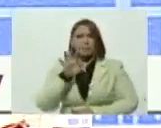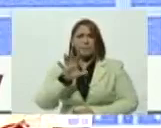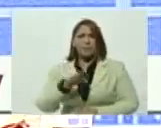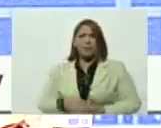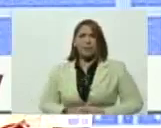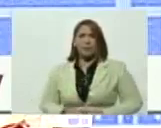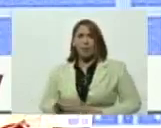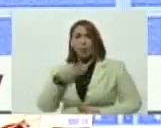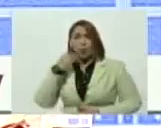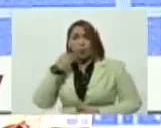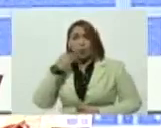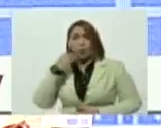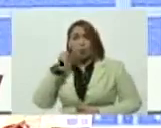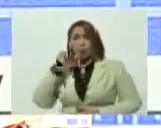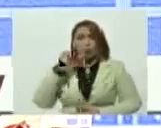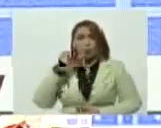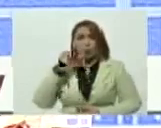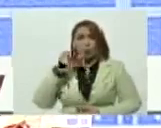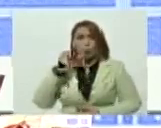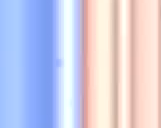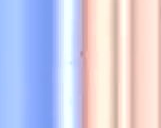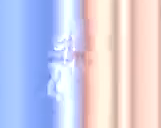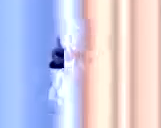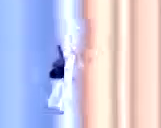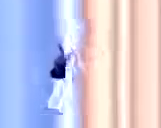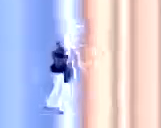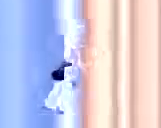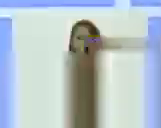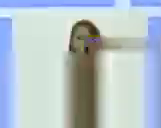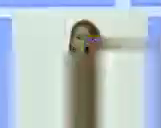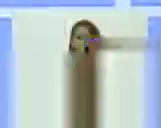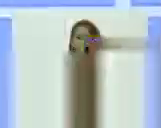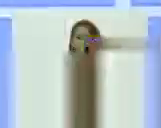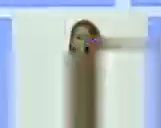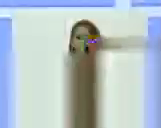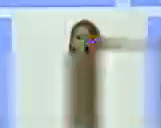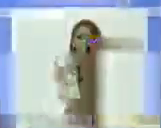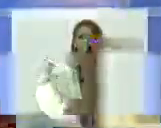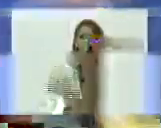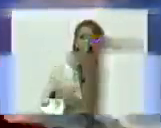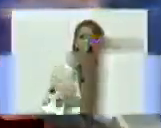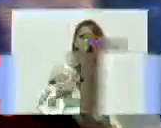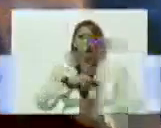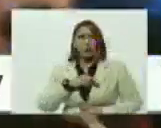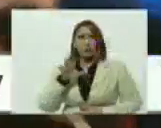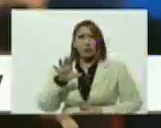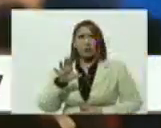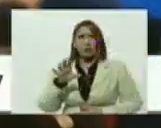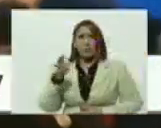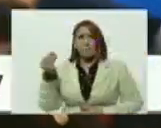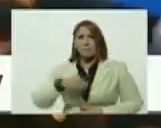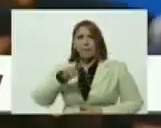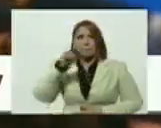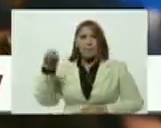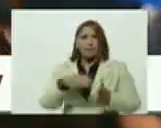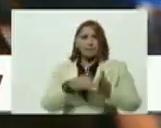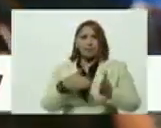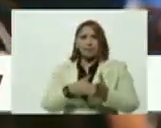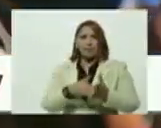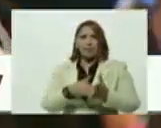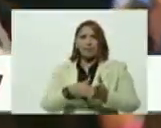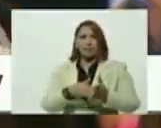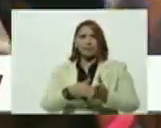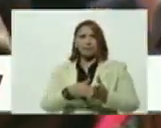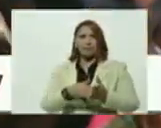del partido está produciendo. Decirle que tenemos más de 20.000 hectáreas sembradas de maíz